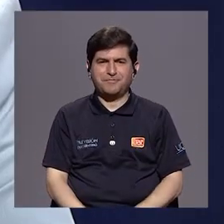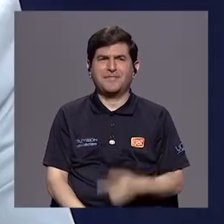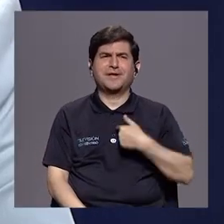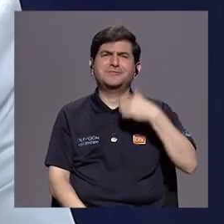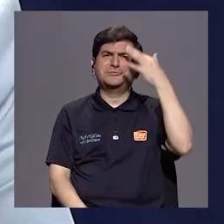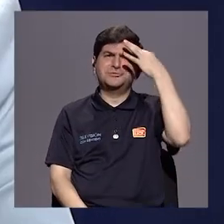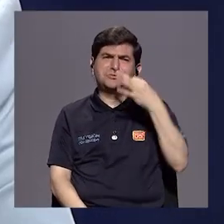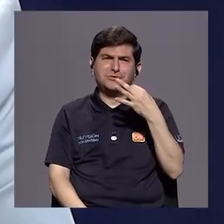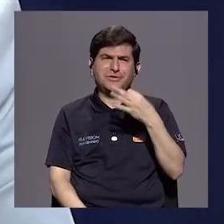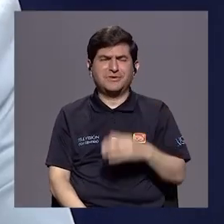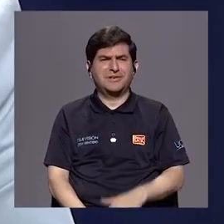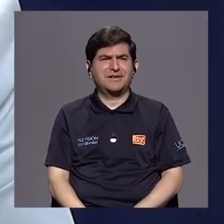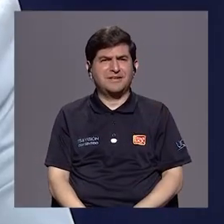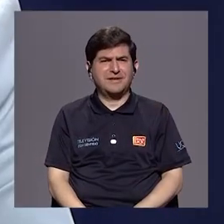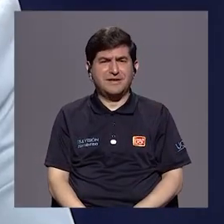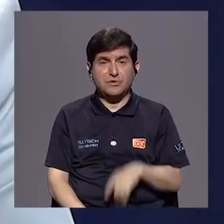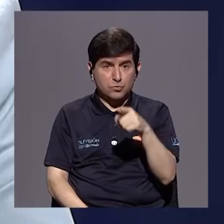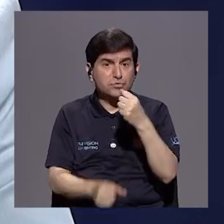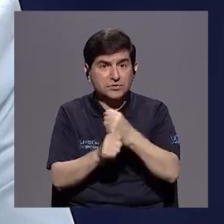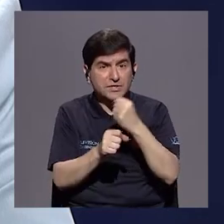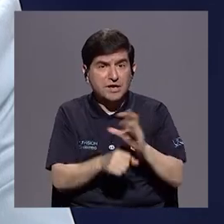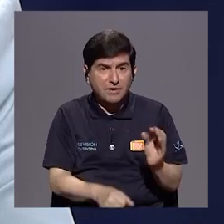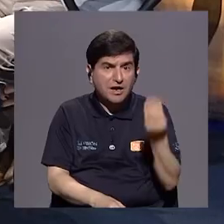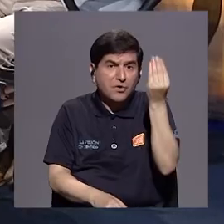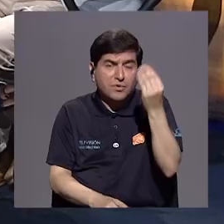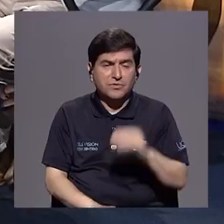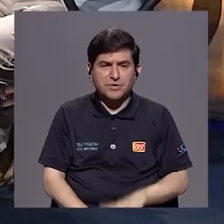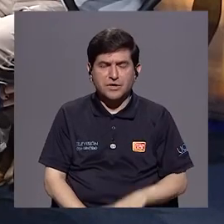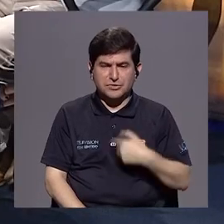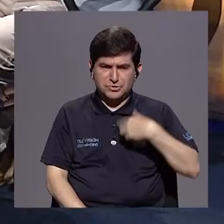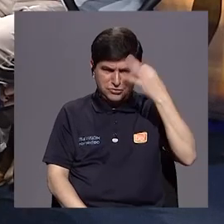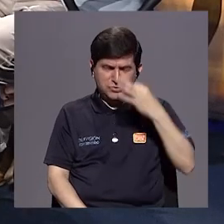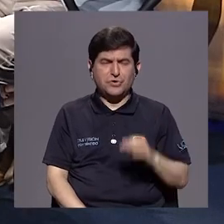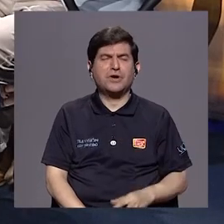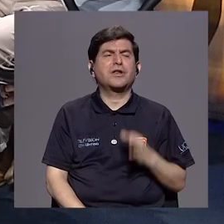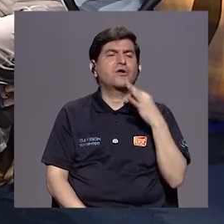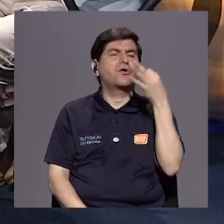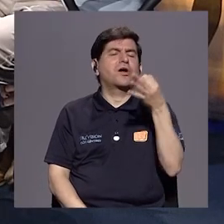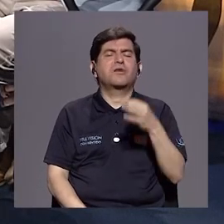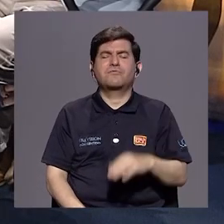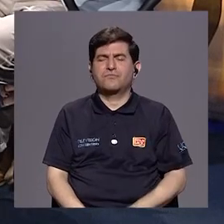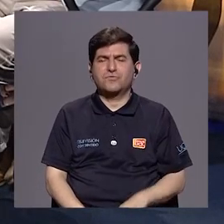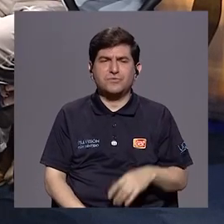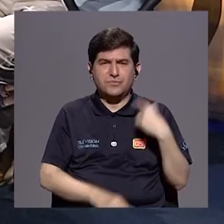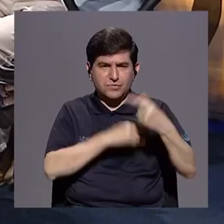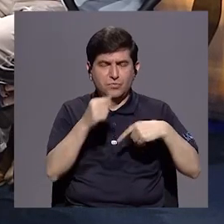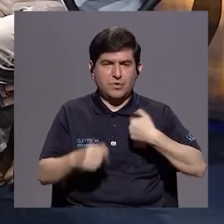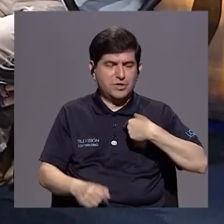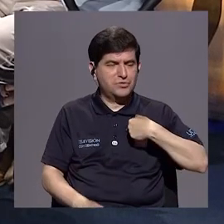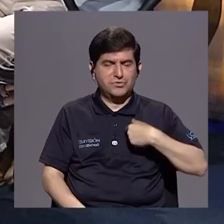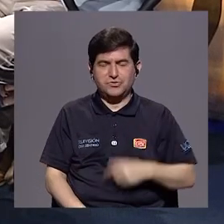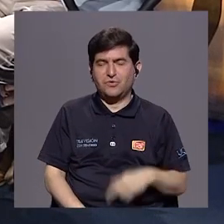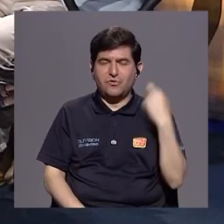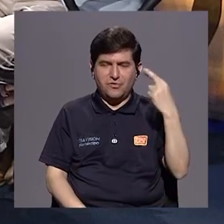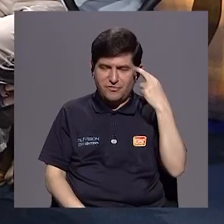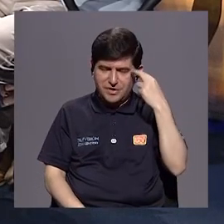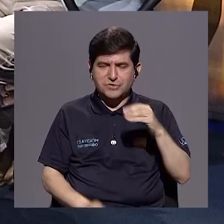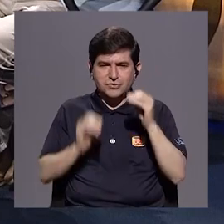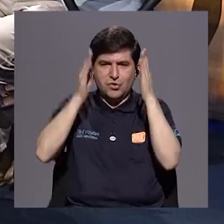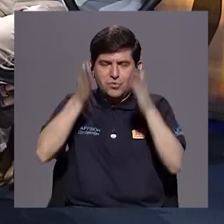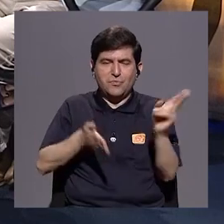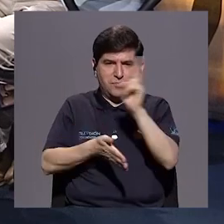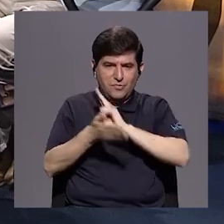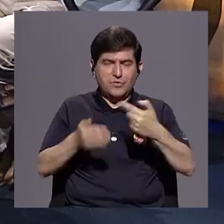yo creo mucho en las que no creo mucho en las generaciones futuras si no no sería profesor universitario y